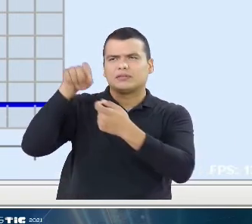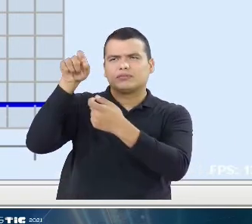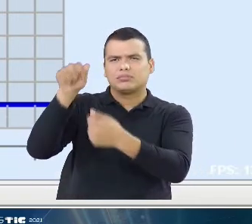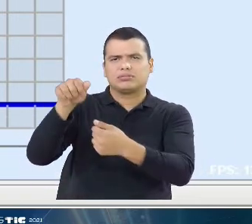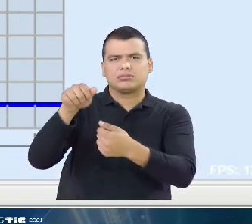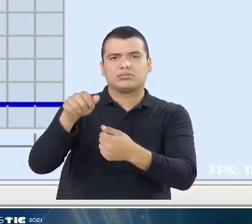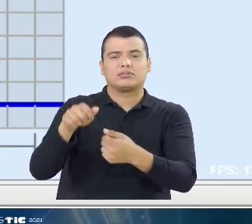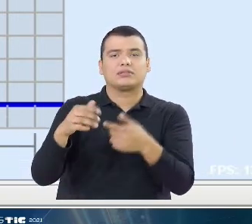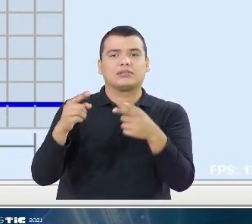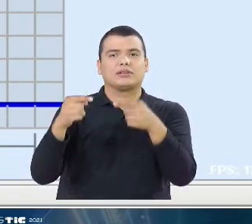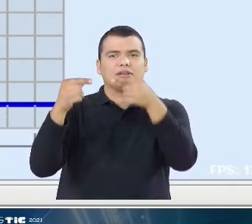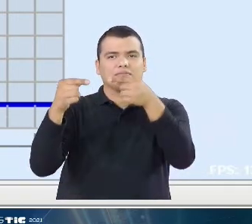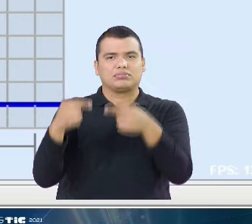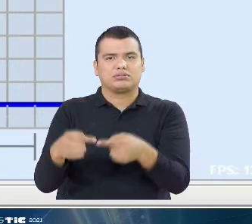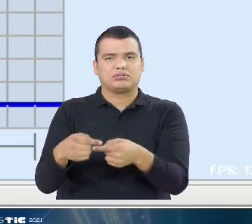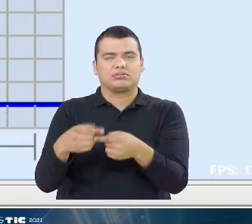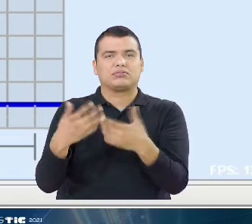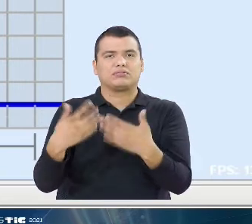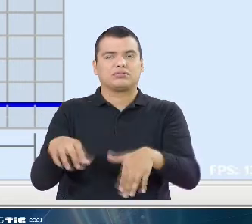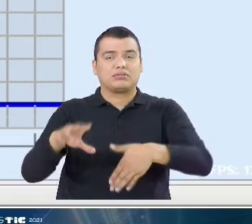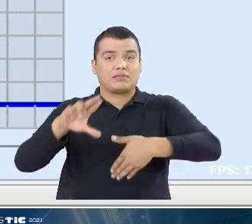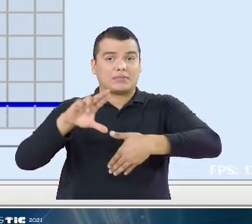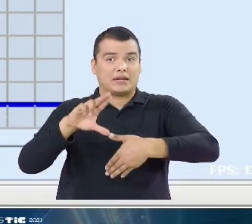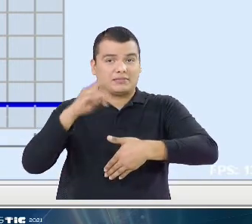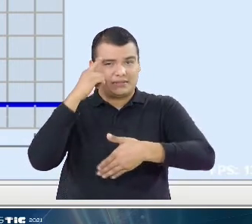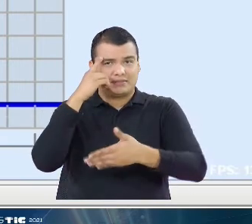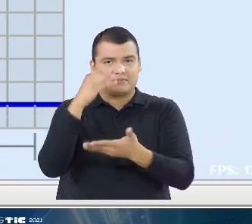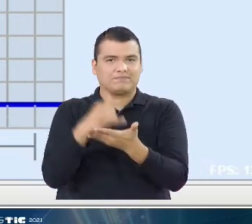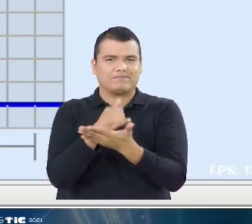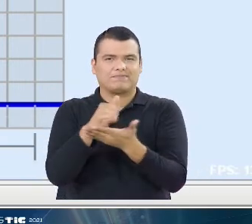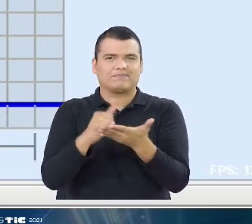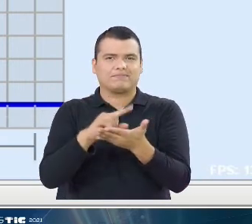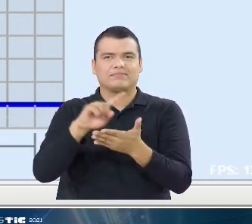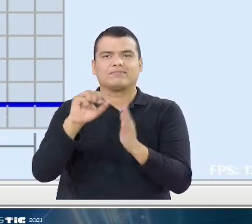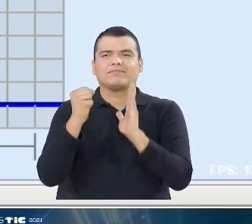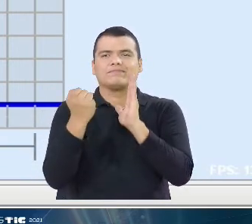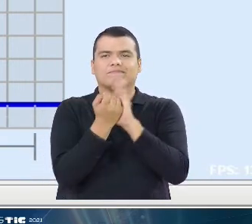los Juegos Nacionales, y por eso lo quise dibujar.